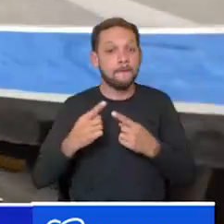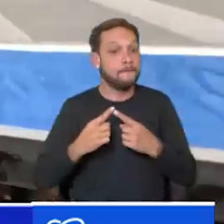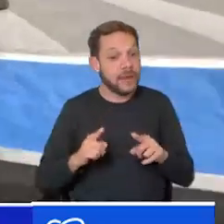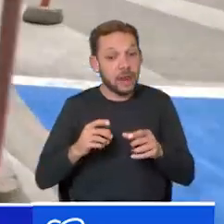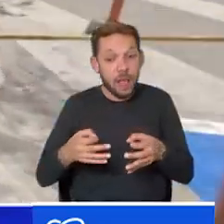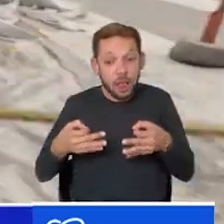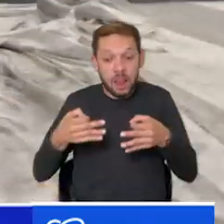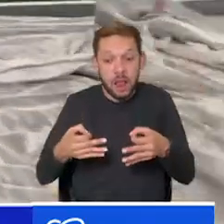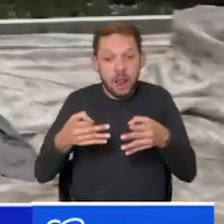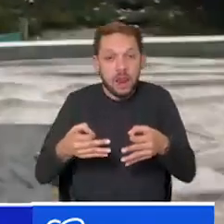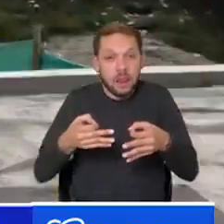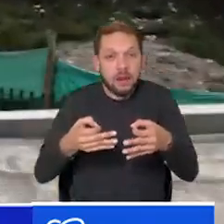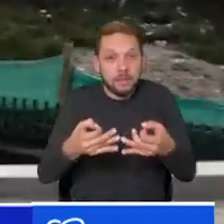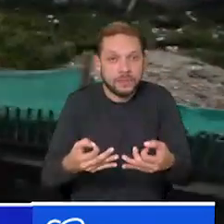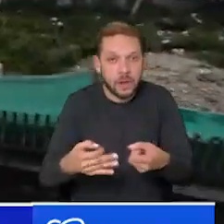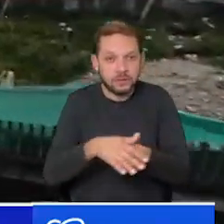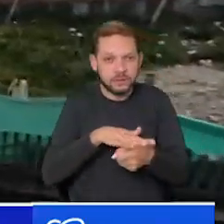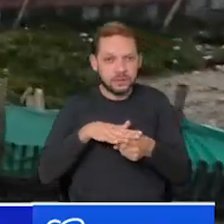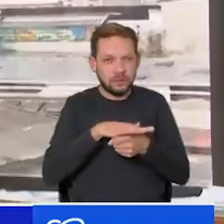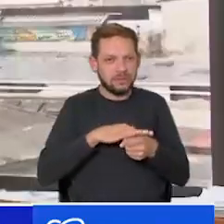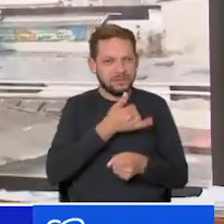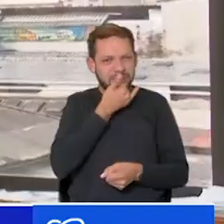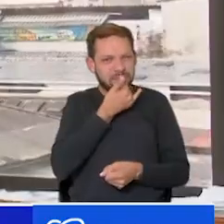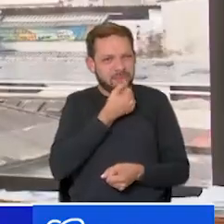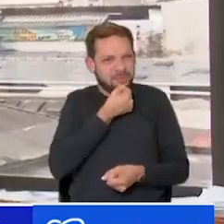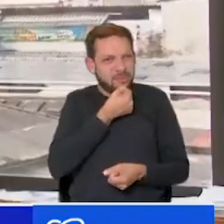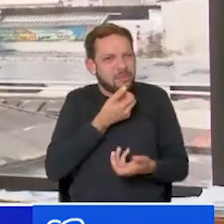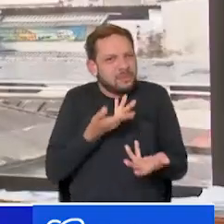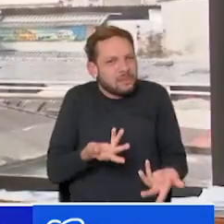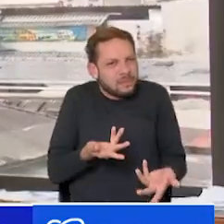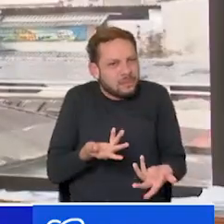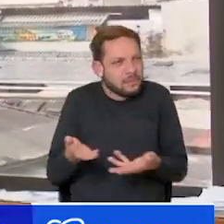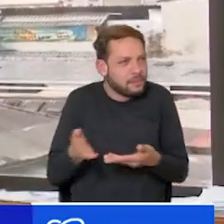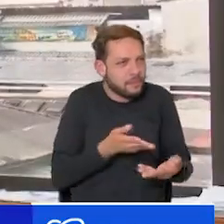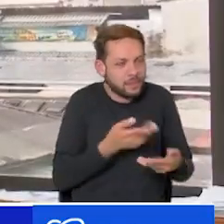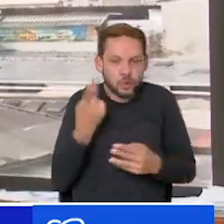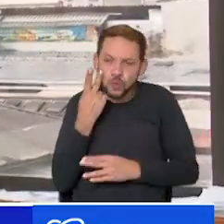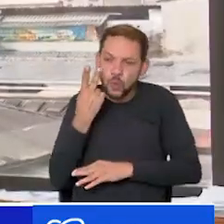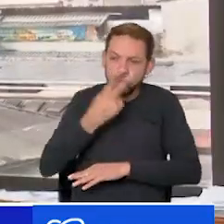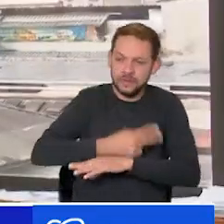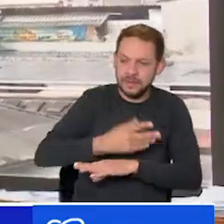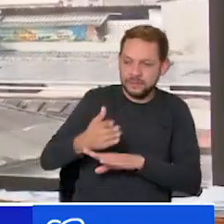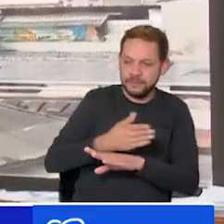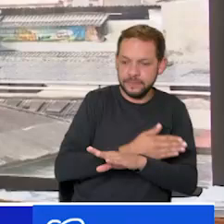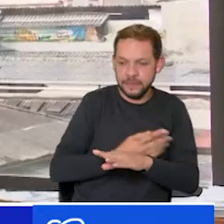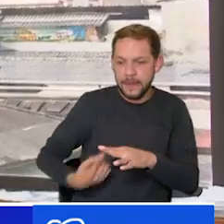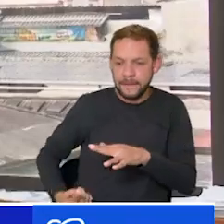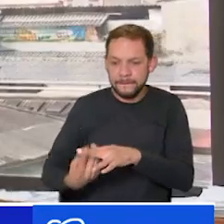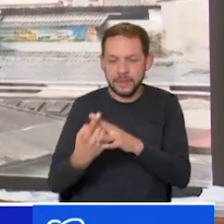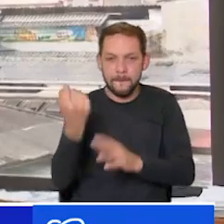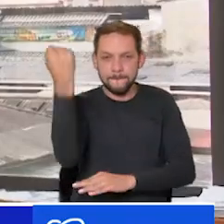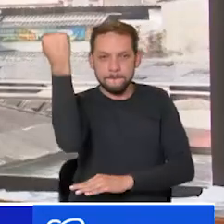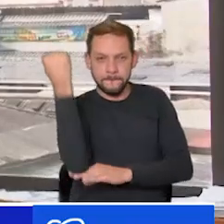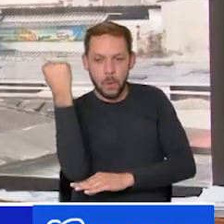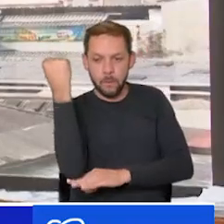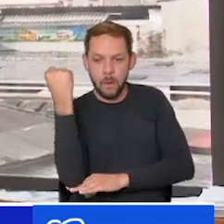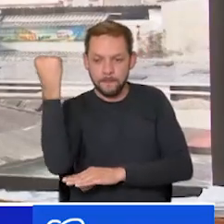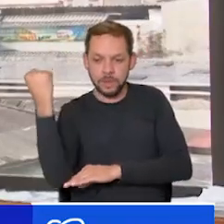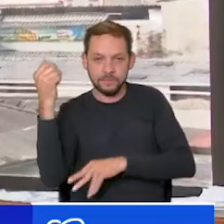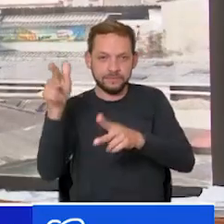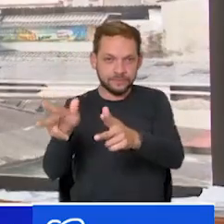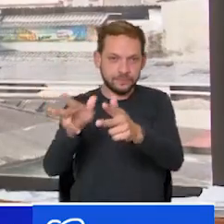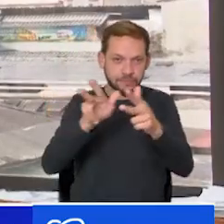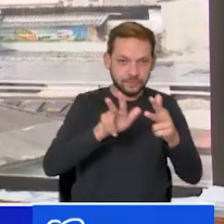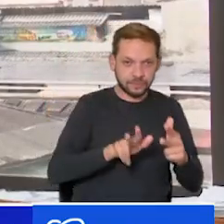la realidad de la situación detrás de esta importante vía faltando dos días para esa entrega aparecieron unas fisuras en en el puente Una vez que se desforma